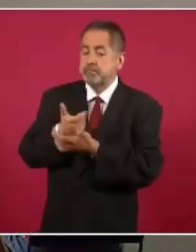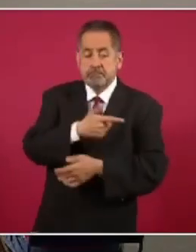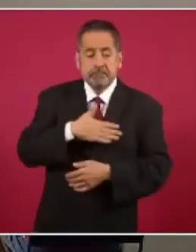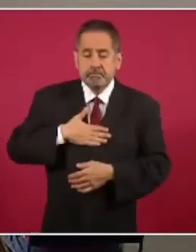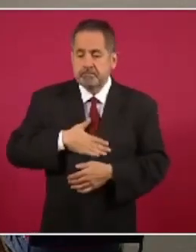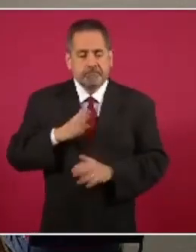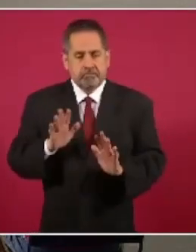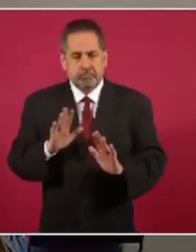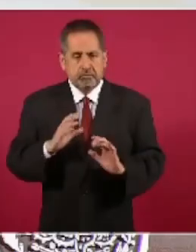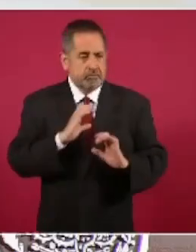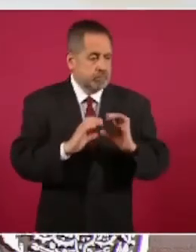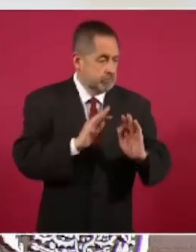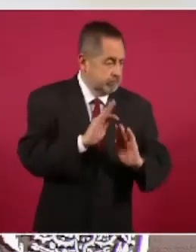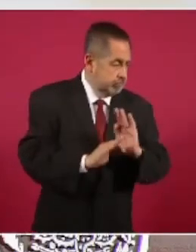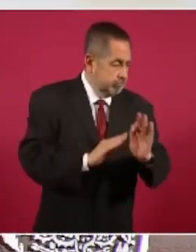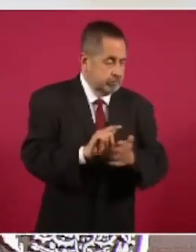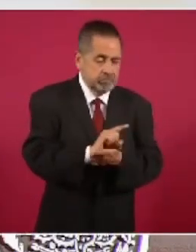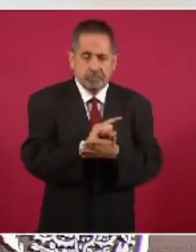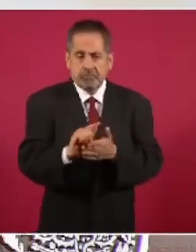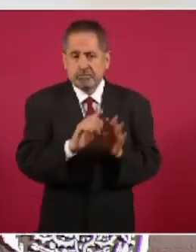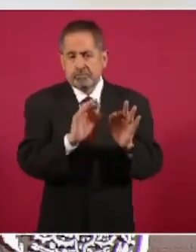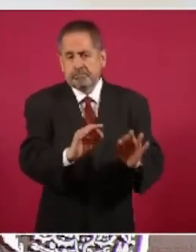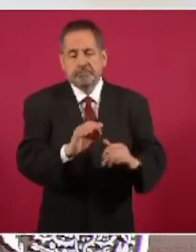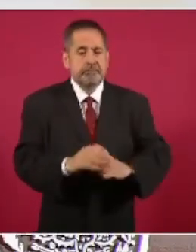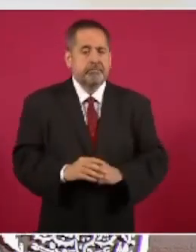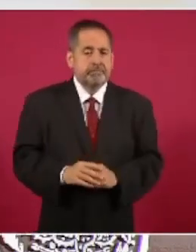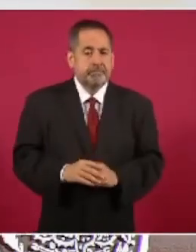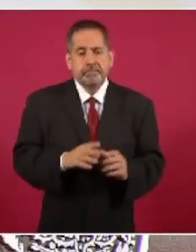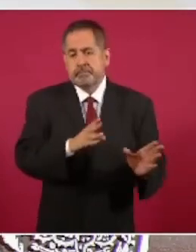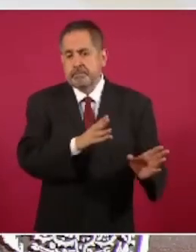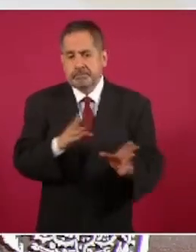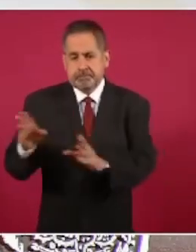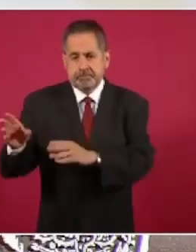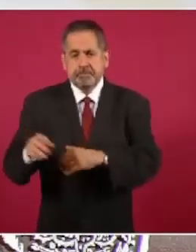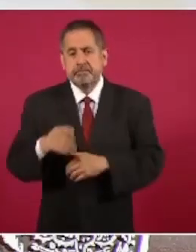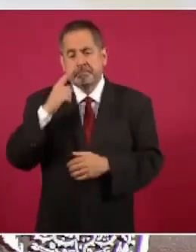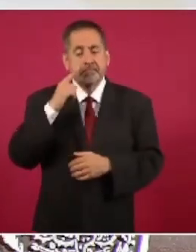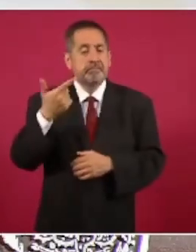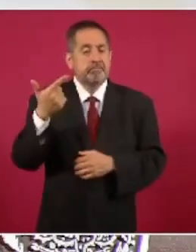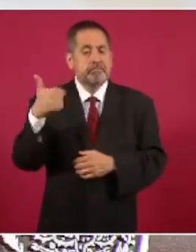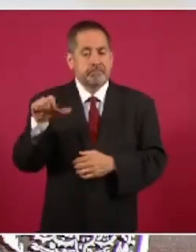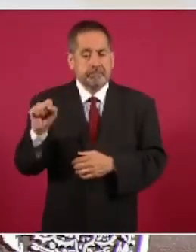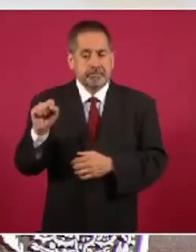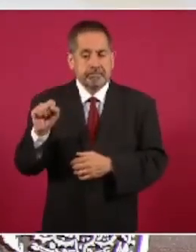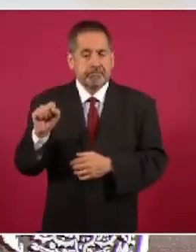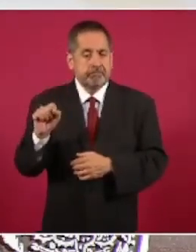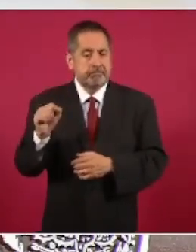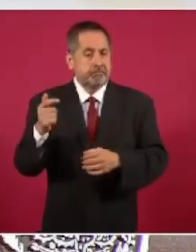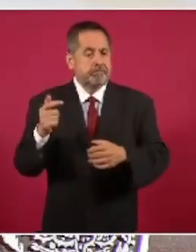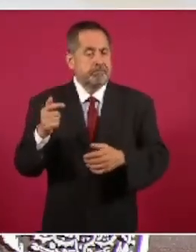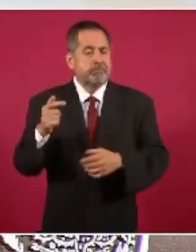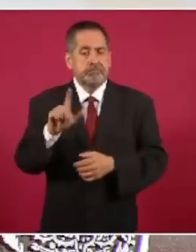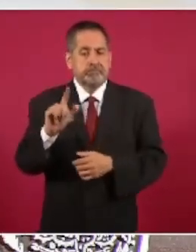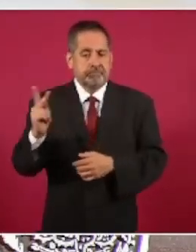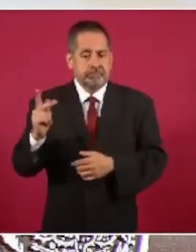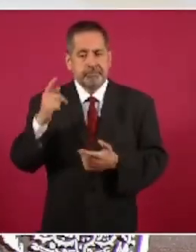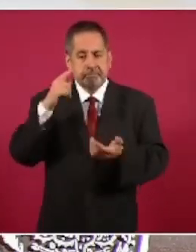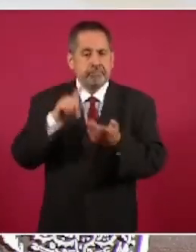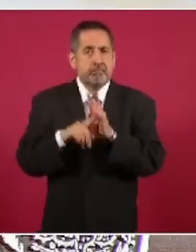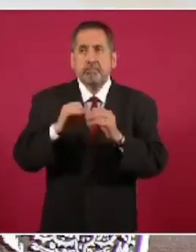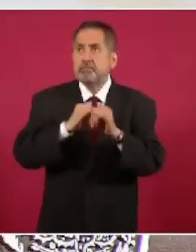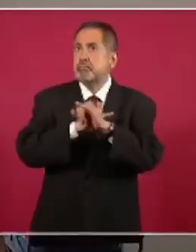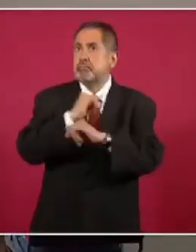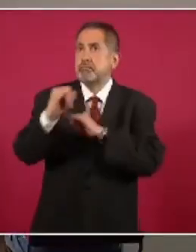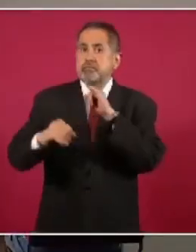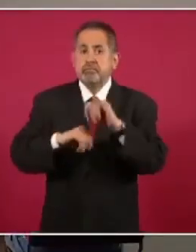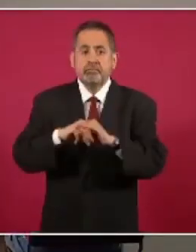estado y limpios. Vamos a ver el tema del gas LP, también se ve una tendencia a la baja en los mercados